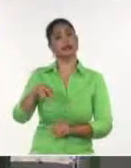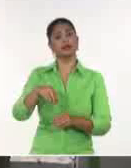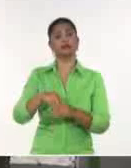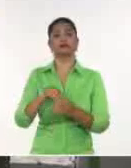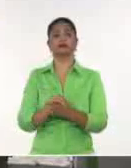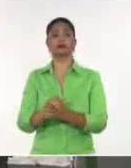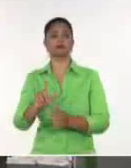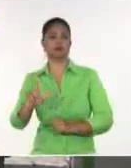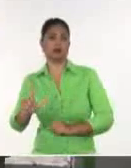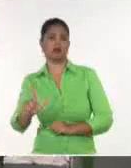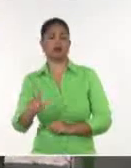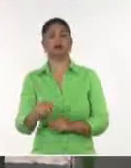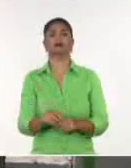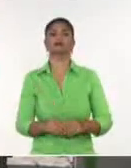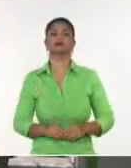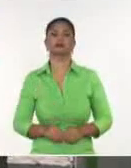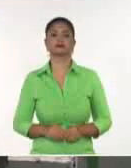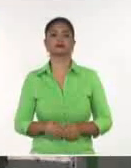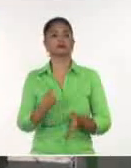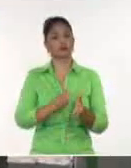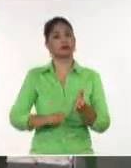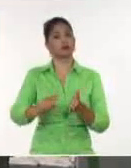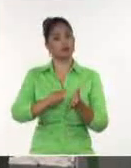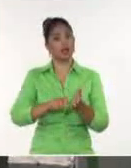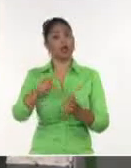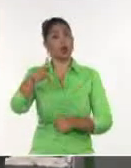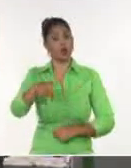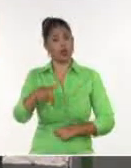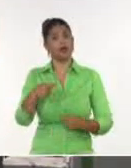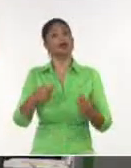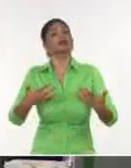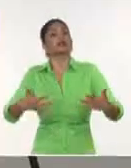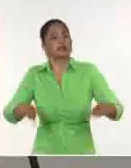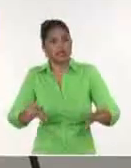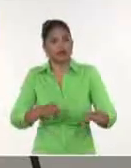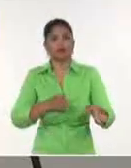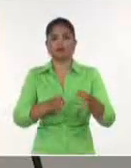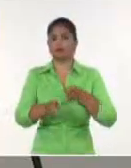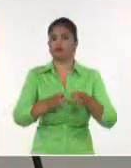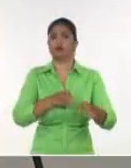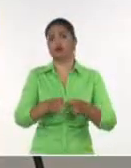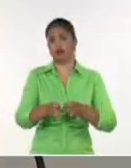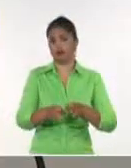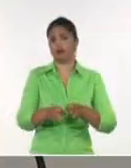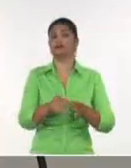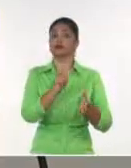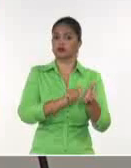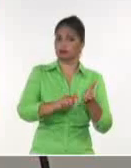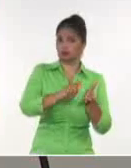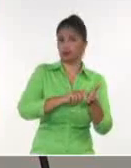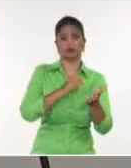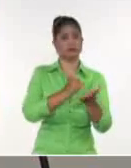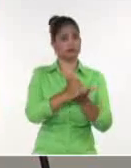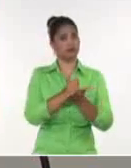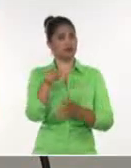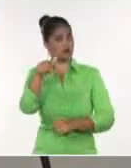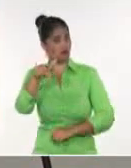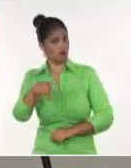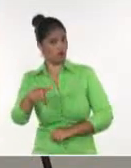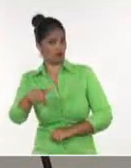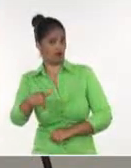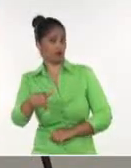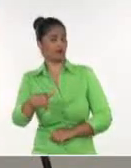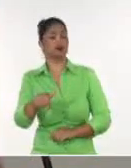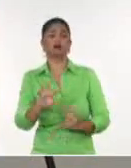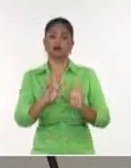regenerativo que también estamos estimando que para el jueves se no puede incorporar qui decir que entre miércoles y jueves de las cinco unidades estamos estimando que se nos